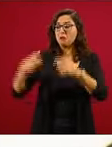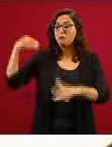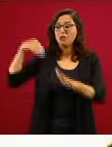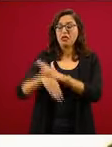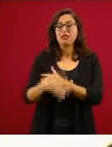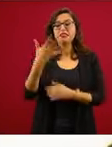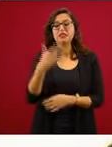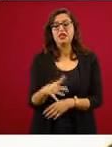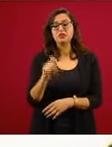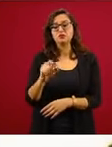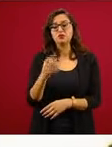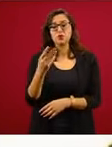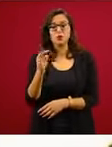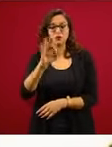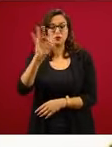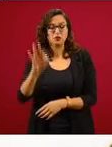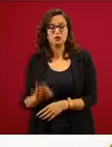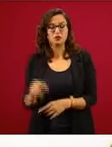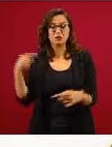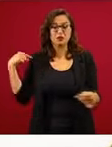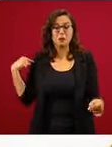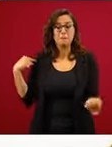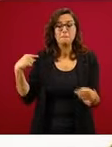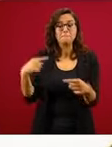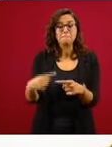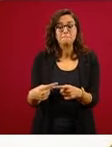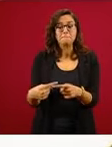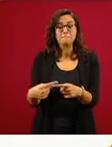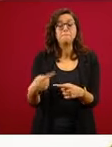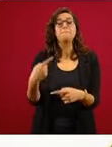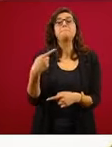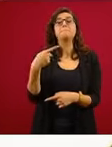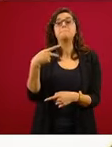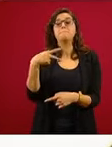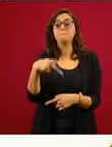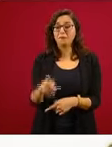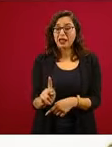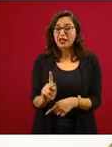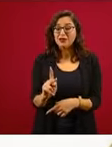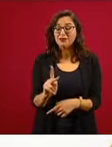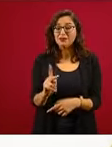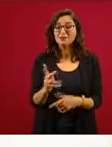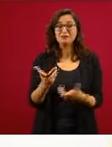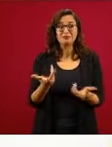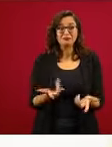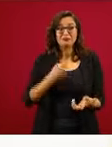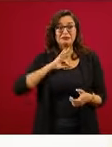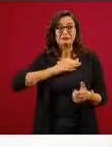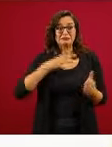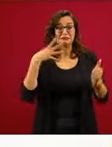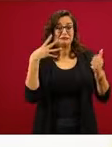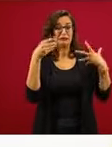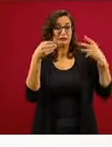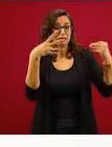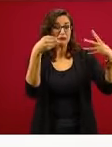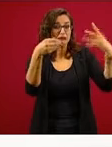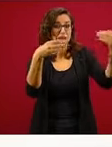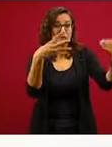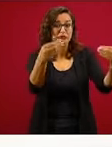debacle fue menor el daño que nos causó la crisis